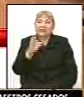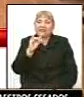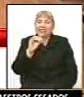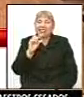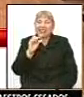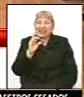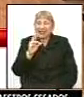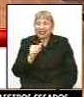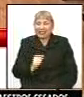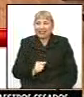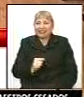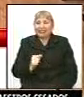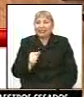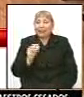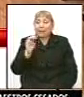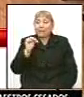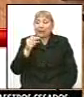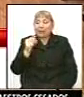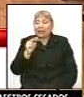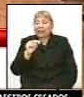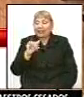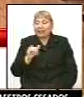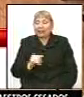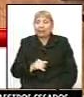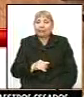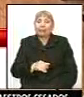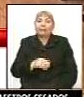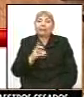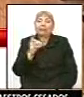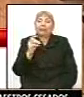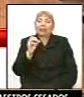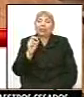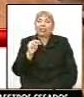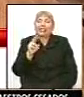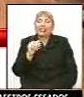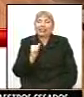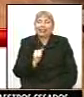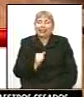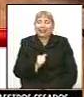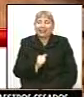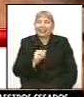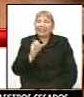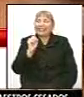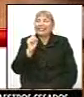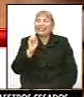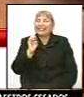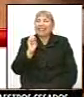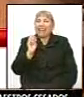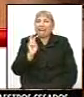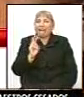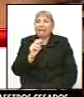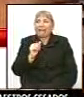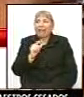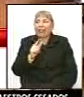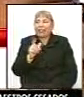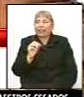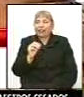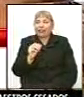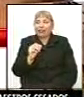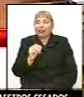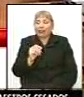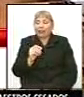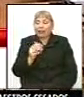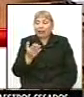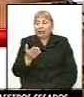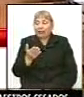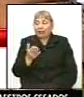favor. Congresista Mamani, a favor. Congresista Donaire, a favor. Congresista Ceballos, a favor. Congresista Figueroa, le